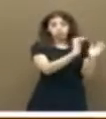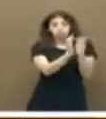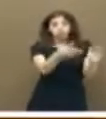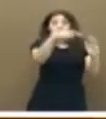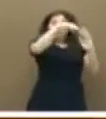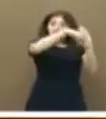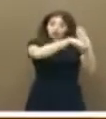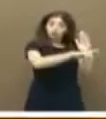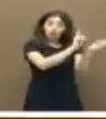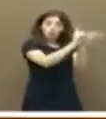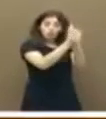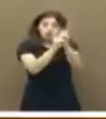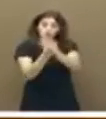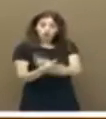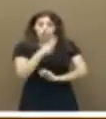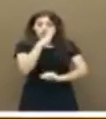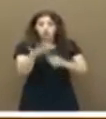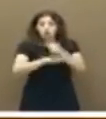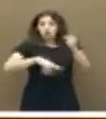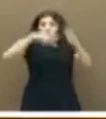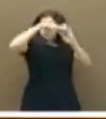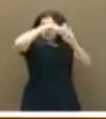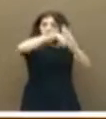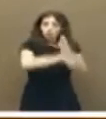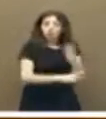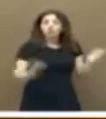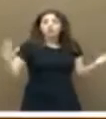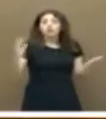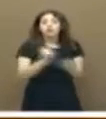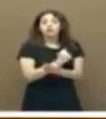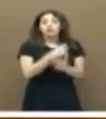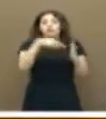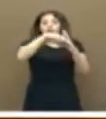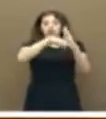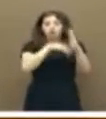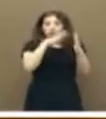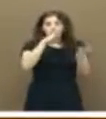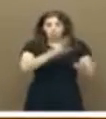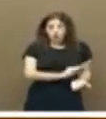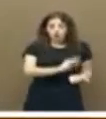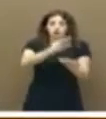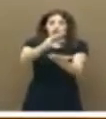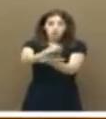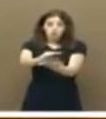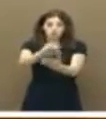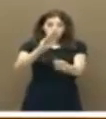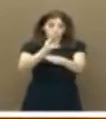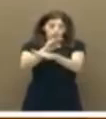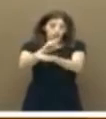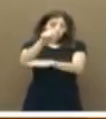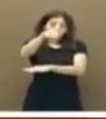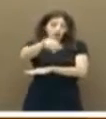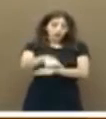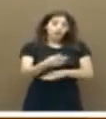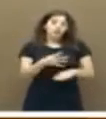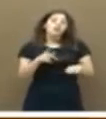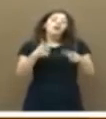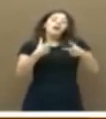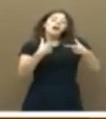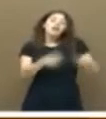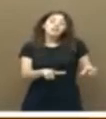normativos en cuanto a bases reguladoras y ayudas, órdenes de subvenciones y ayudas para el sector. En definitiva,